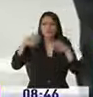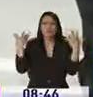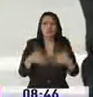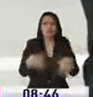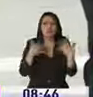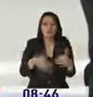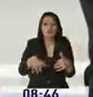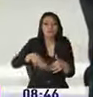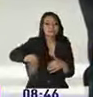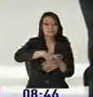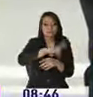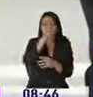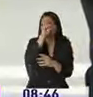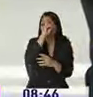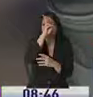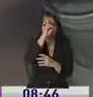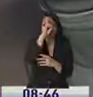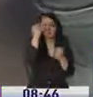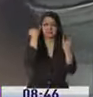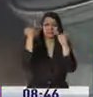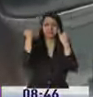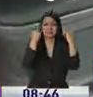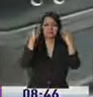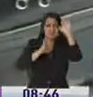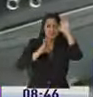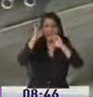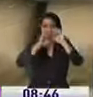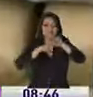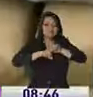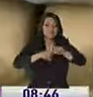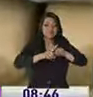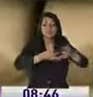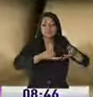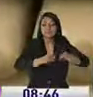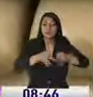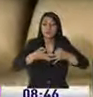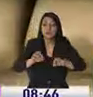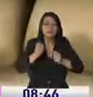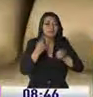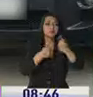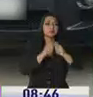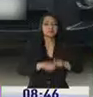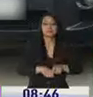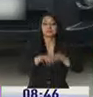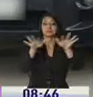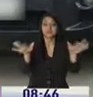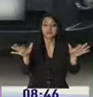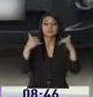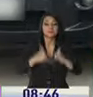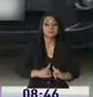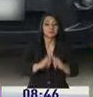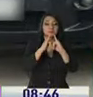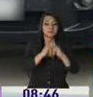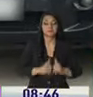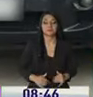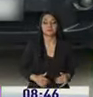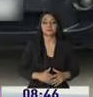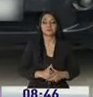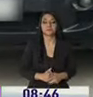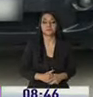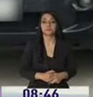las redes narcodelictivas no se detiene. Buscan maneras y formas de abastecer la demanda prohibida de los consumidores. Informó